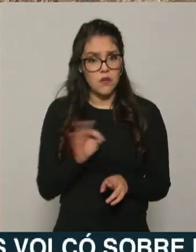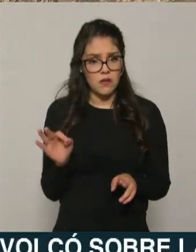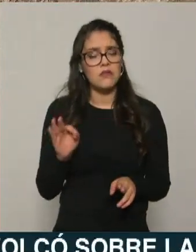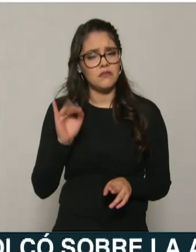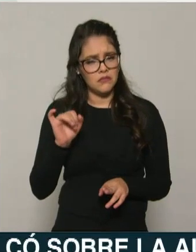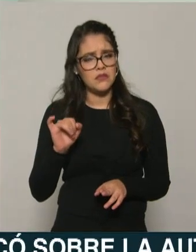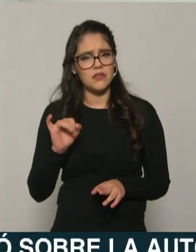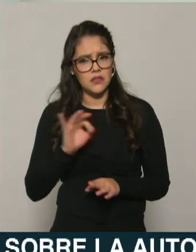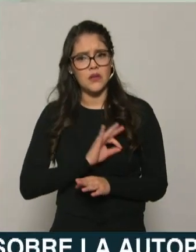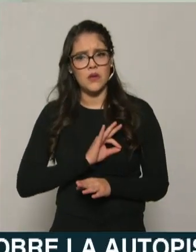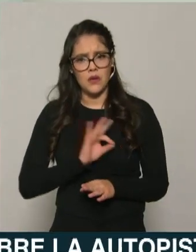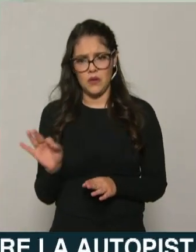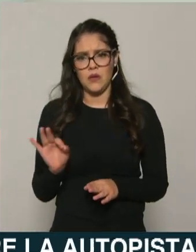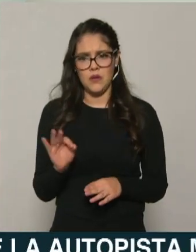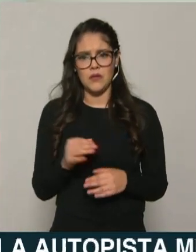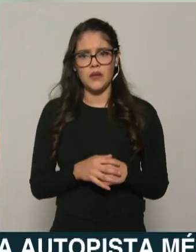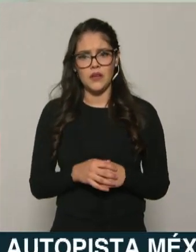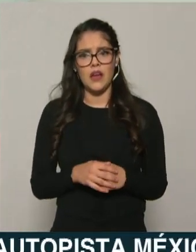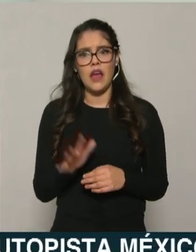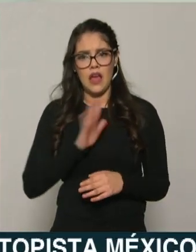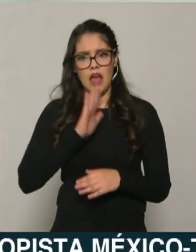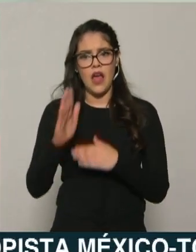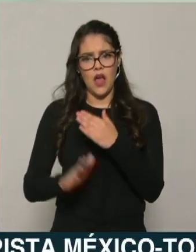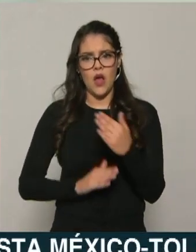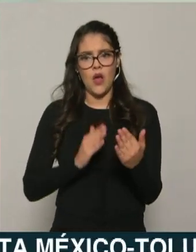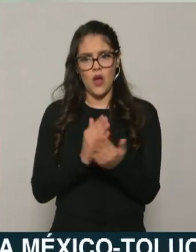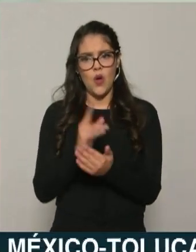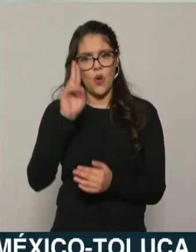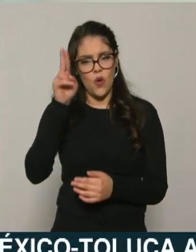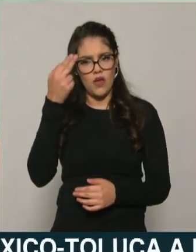ido. Ya fue, en la universidad estuvo